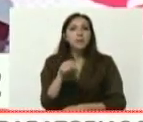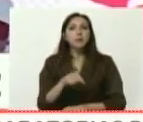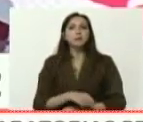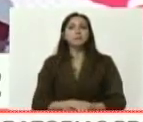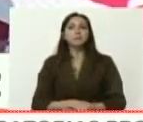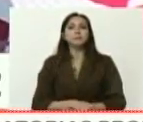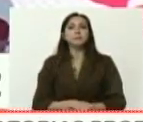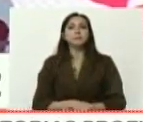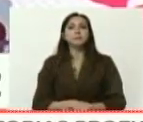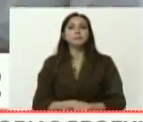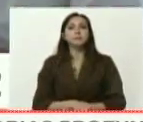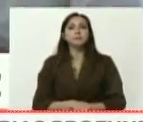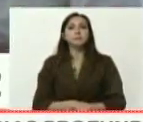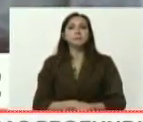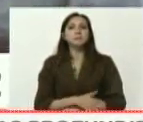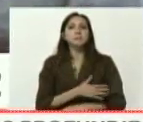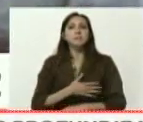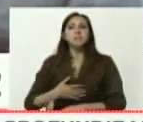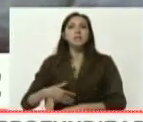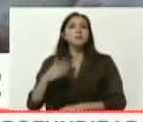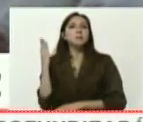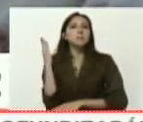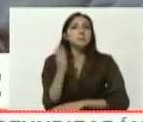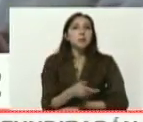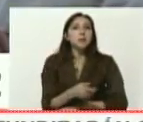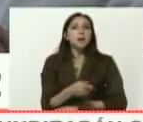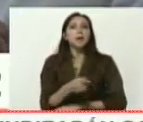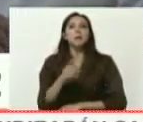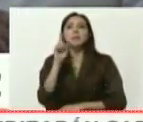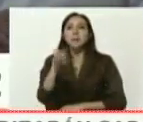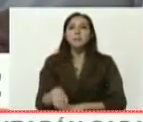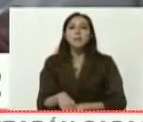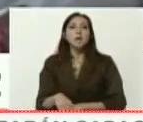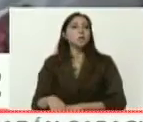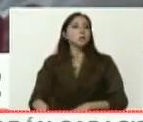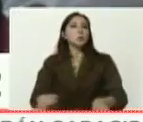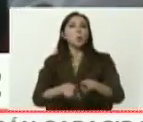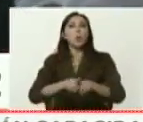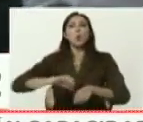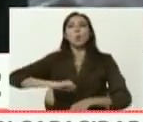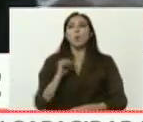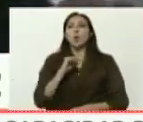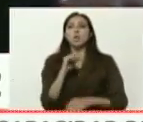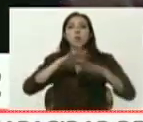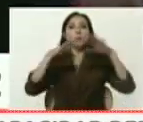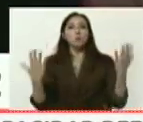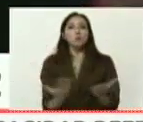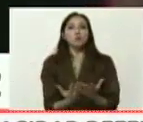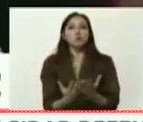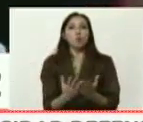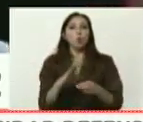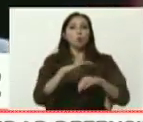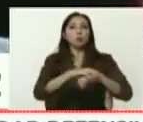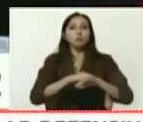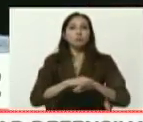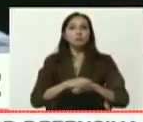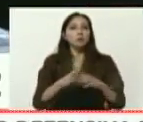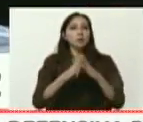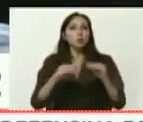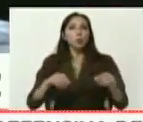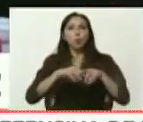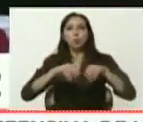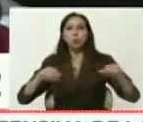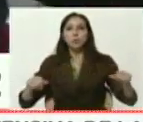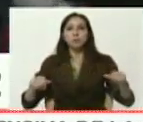pretende ser fiscal, juez y policía del mundo para volver al coloniaje,